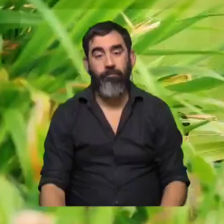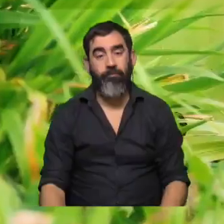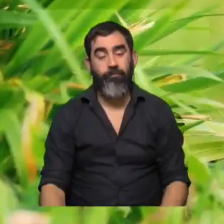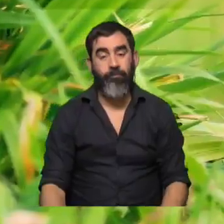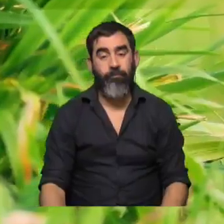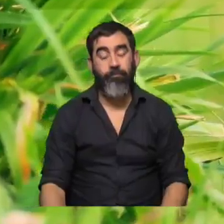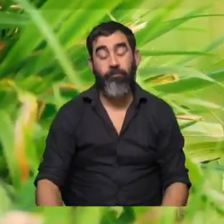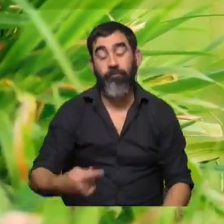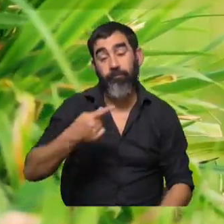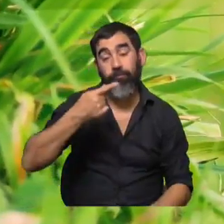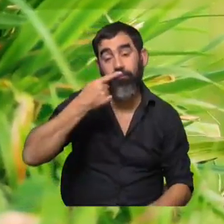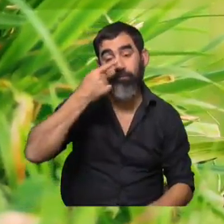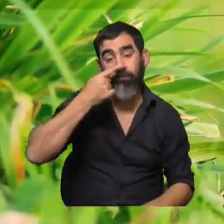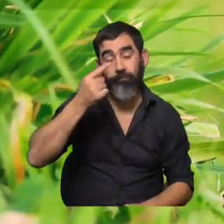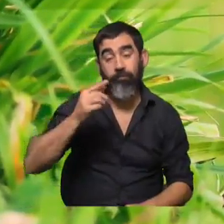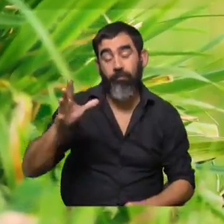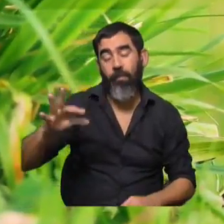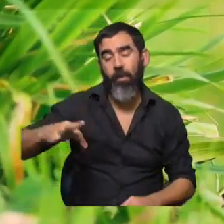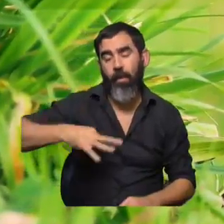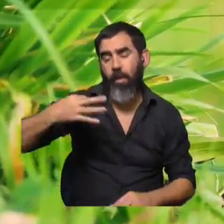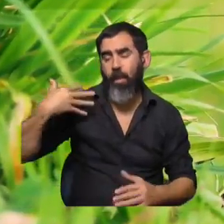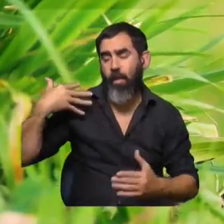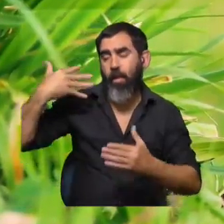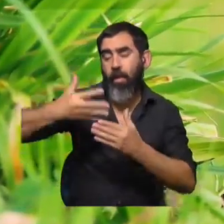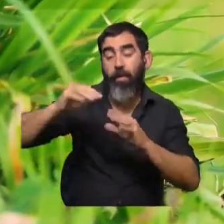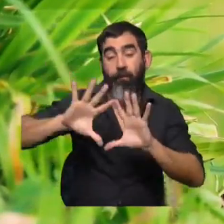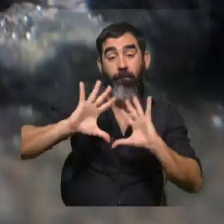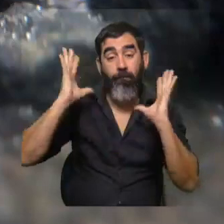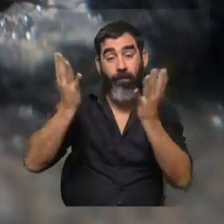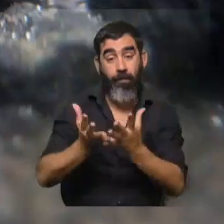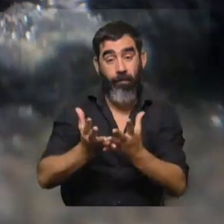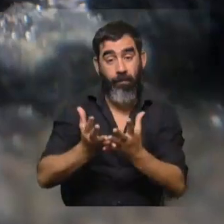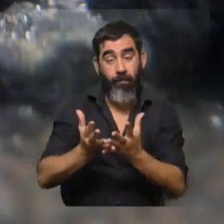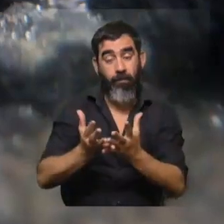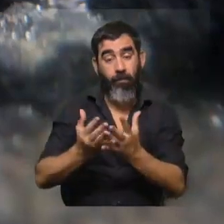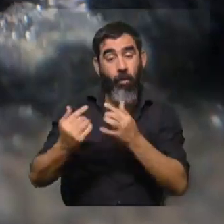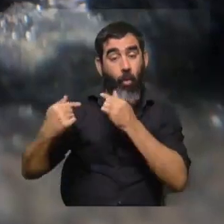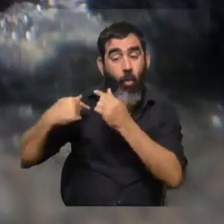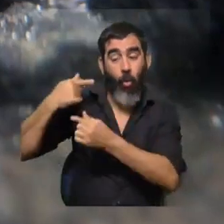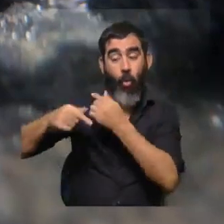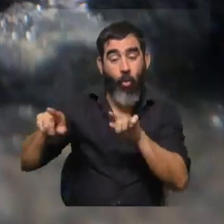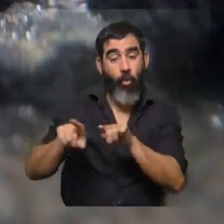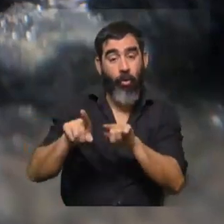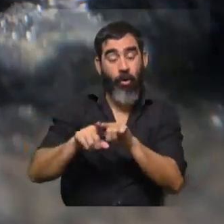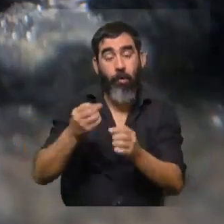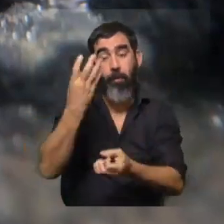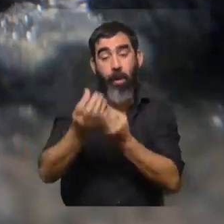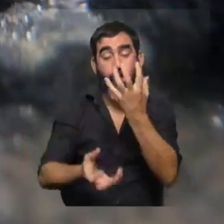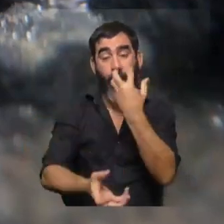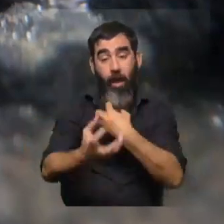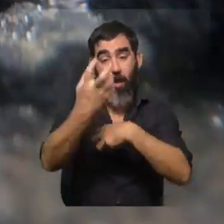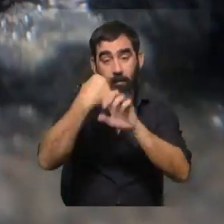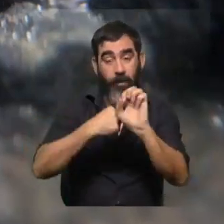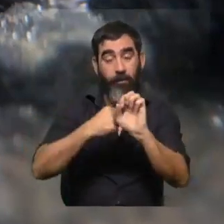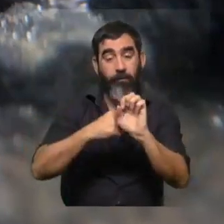Lo interesante es que toda la vida en este planeta tiene un origen común. Las plantas y los animales,